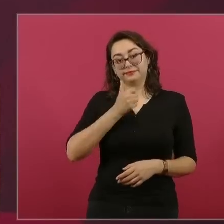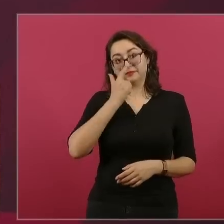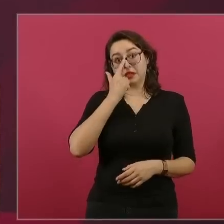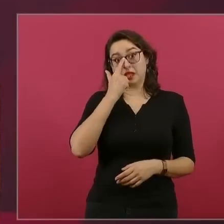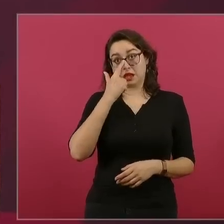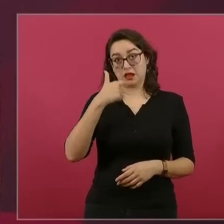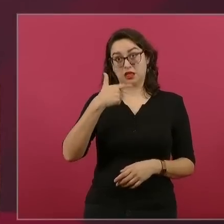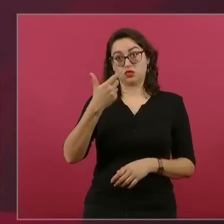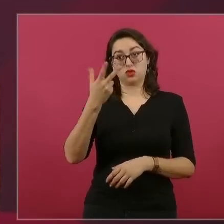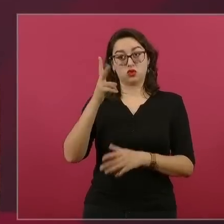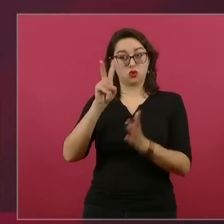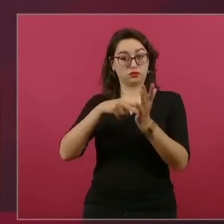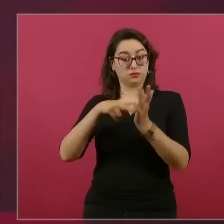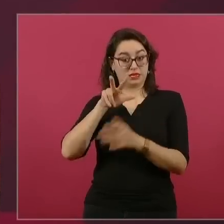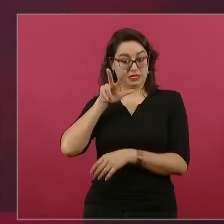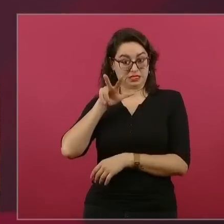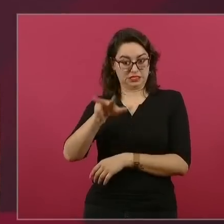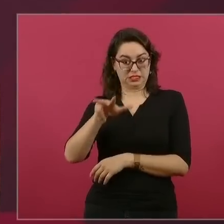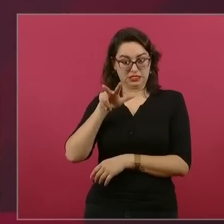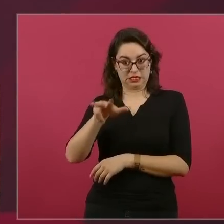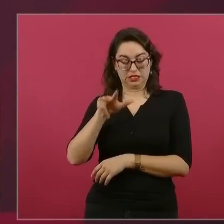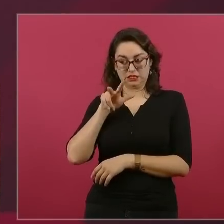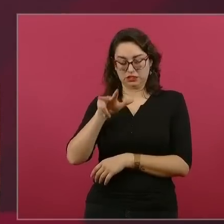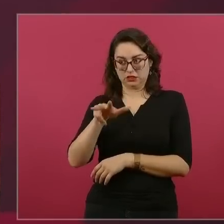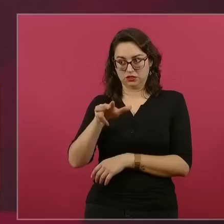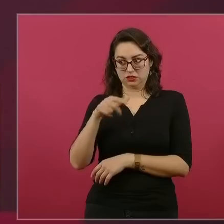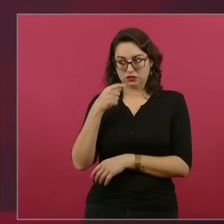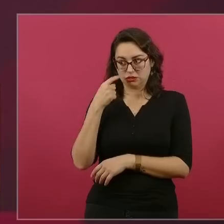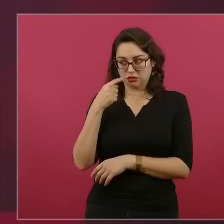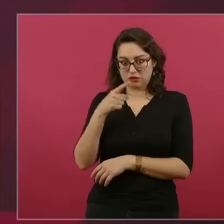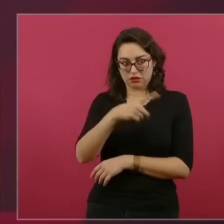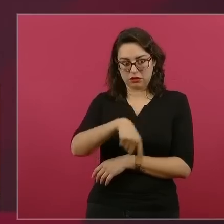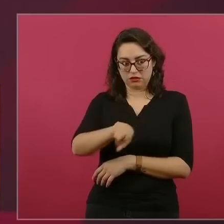desde antes, que ya veían que iba yo a ganar,